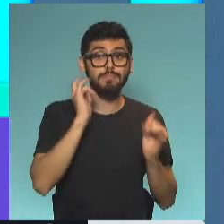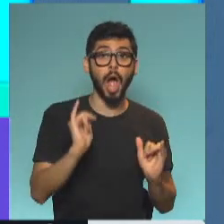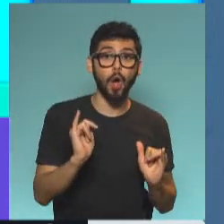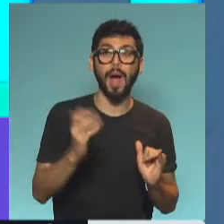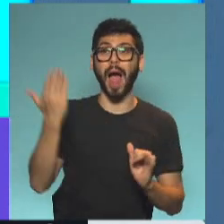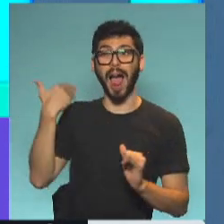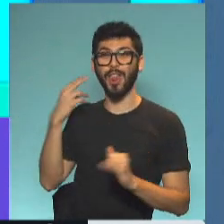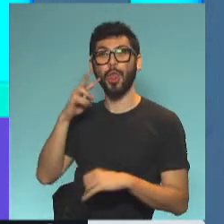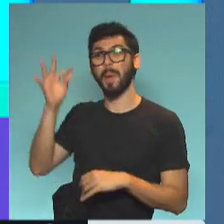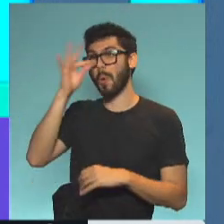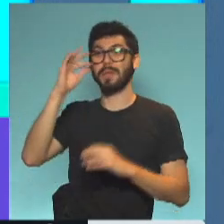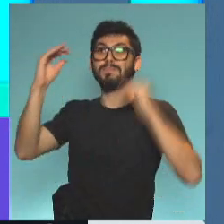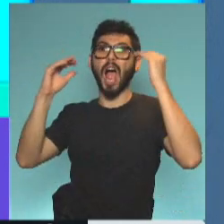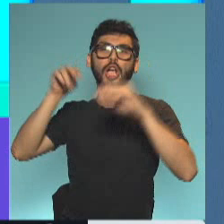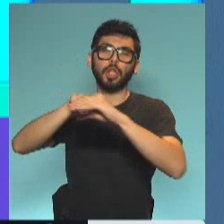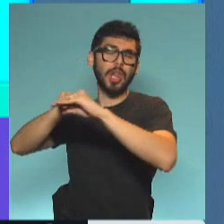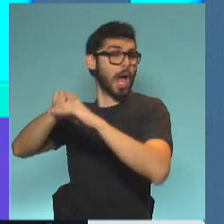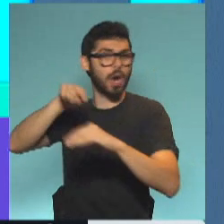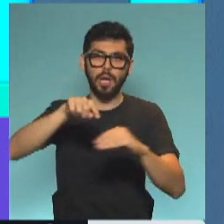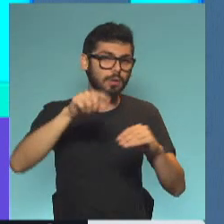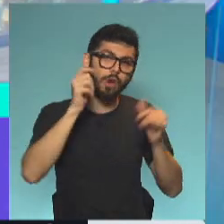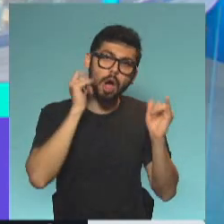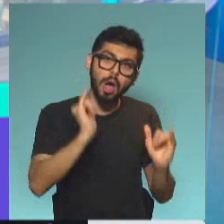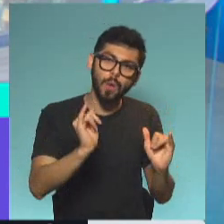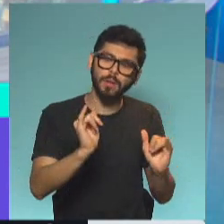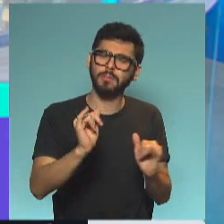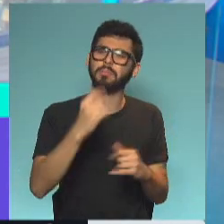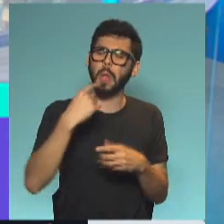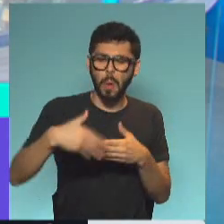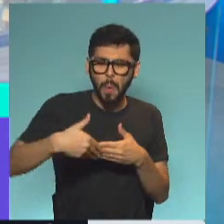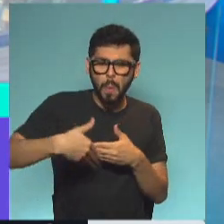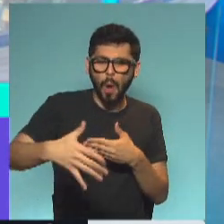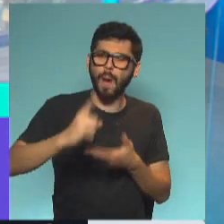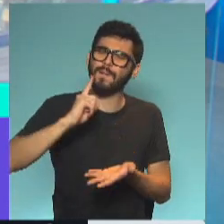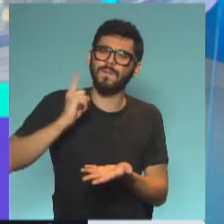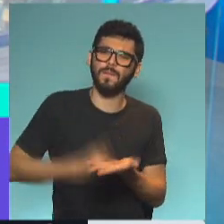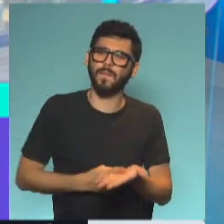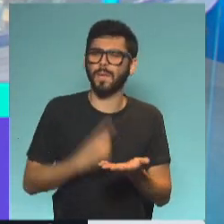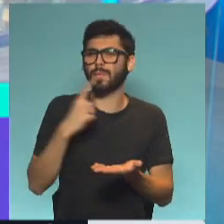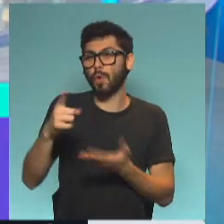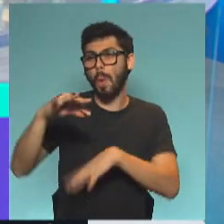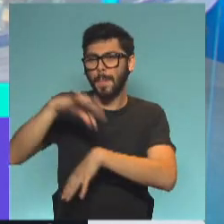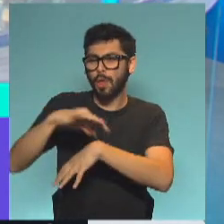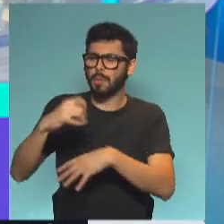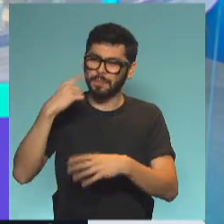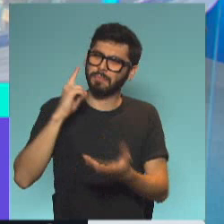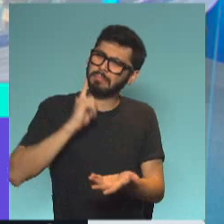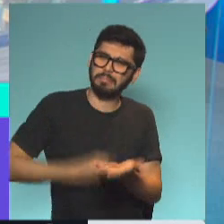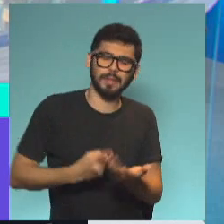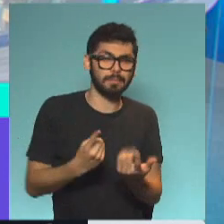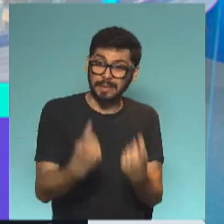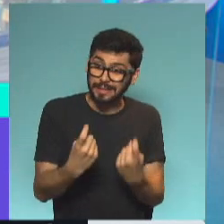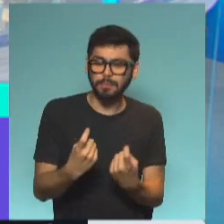2020 restricciones que se van a anunciar en las próximas horas como médicos sanitaristas son necesarias absolutamente